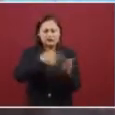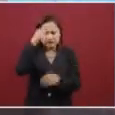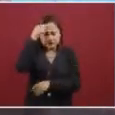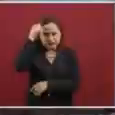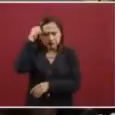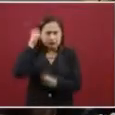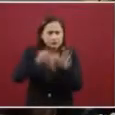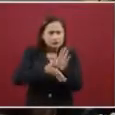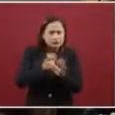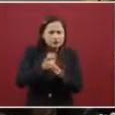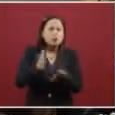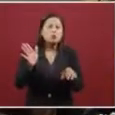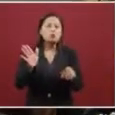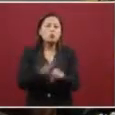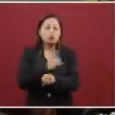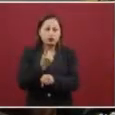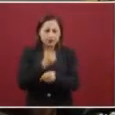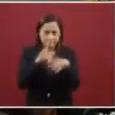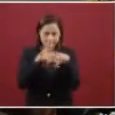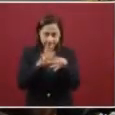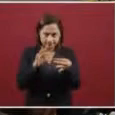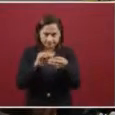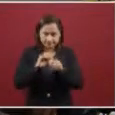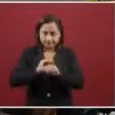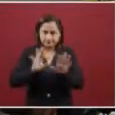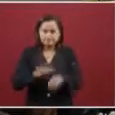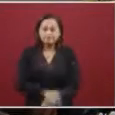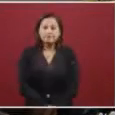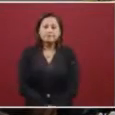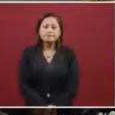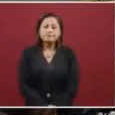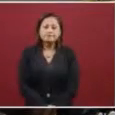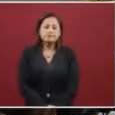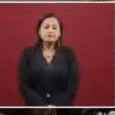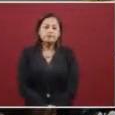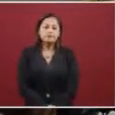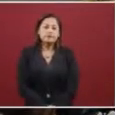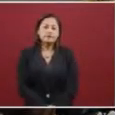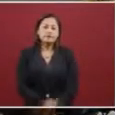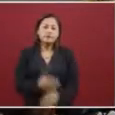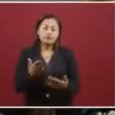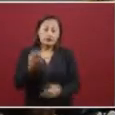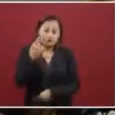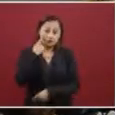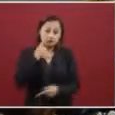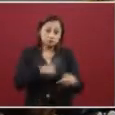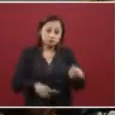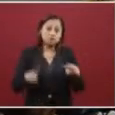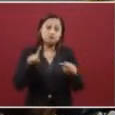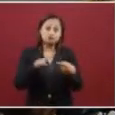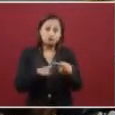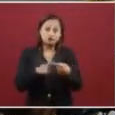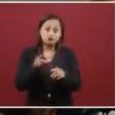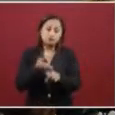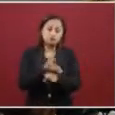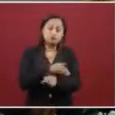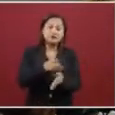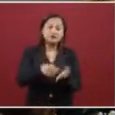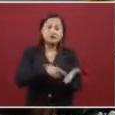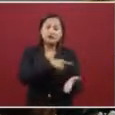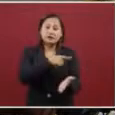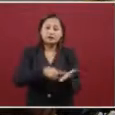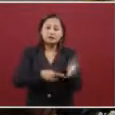por lo pronto decirles que la solución planteada a partir de la cancelación del proyecto de